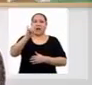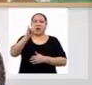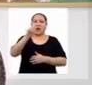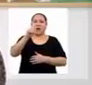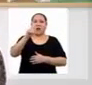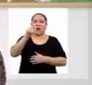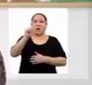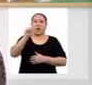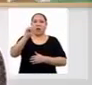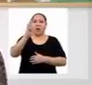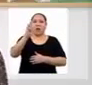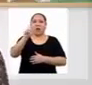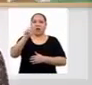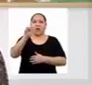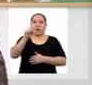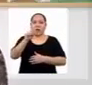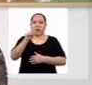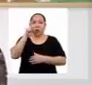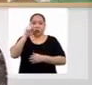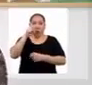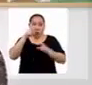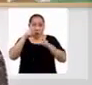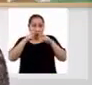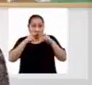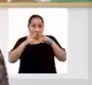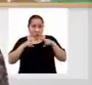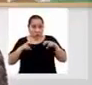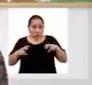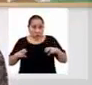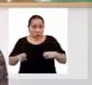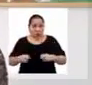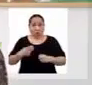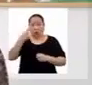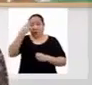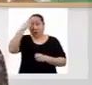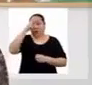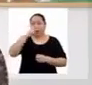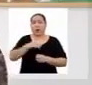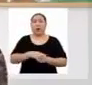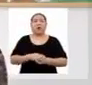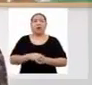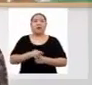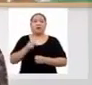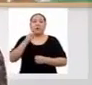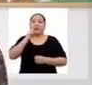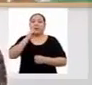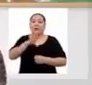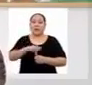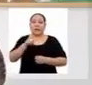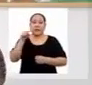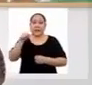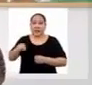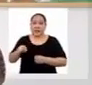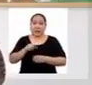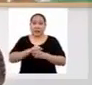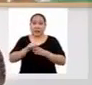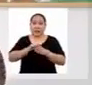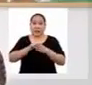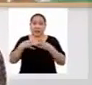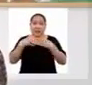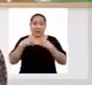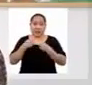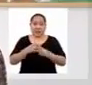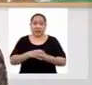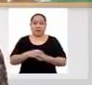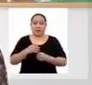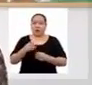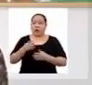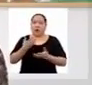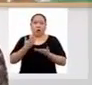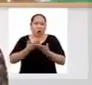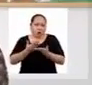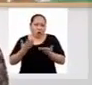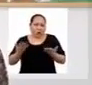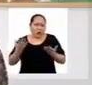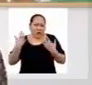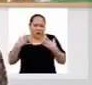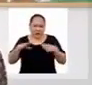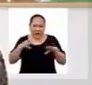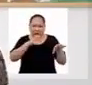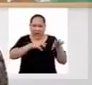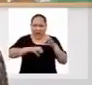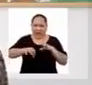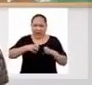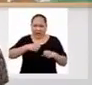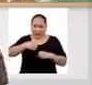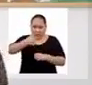la Universidad Autónoma del Estado de Hidalgo, México, las define como todas aquellas conductas que tenemos asumidas